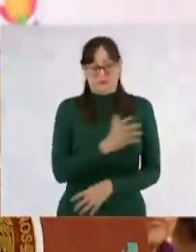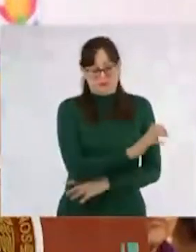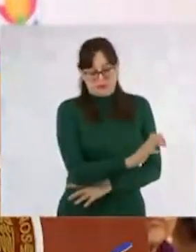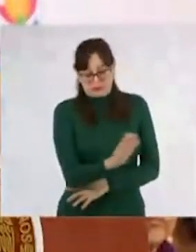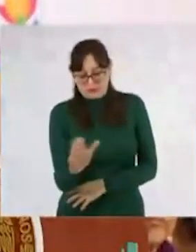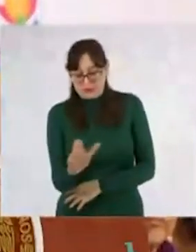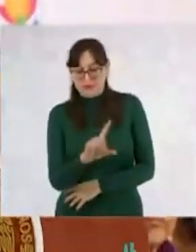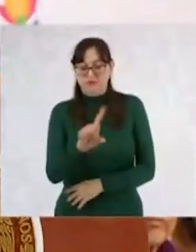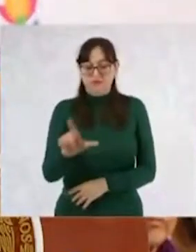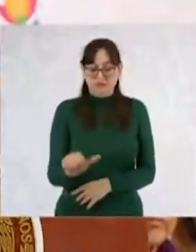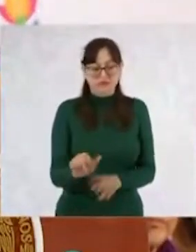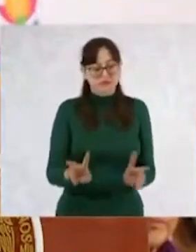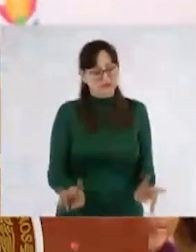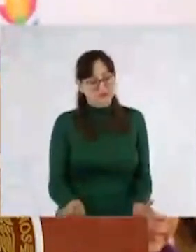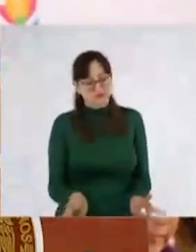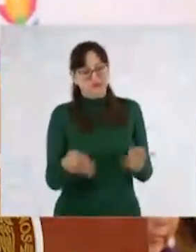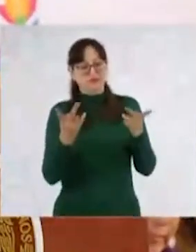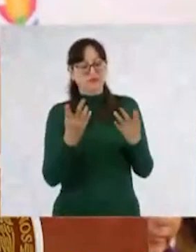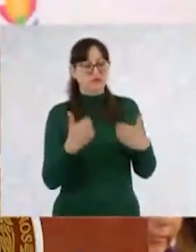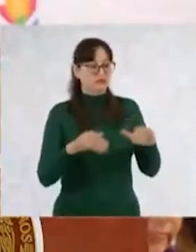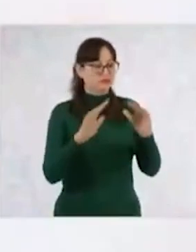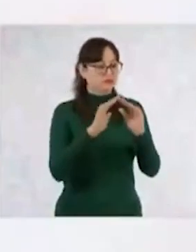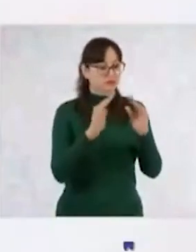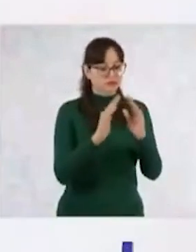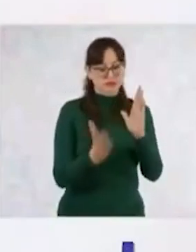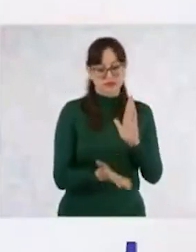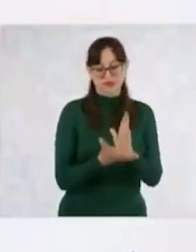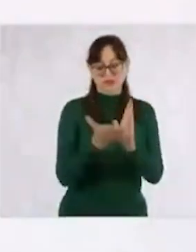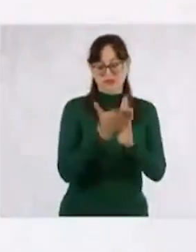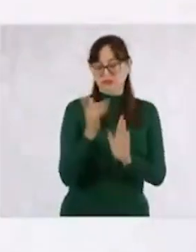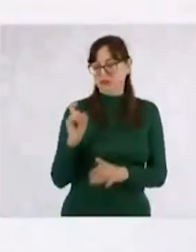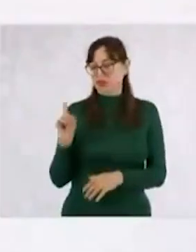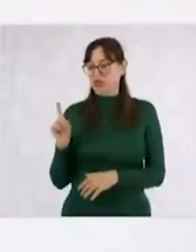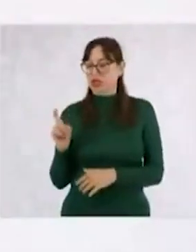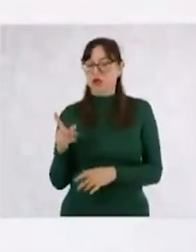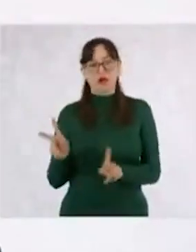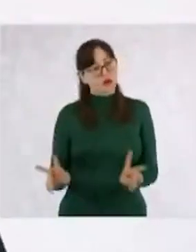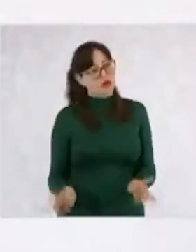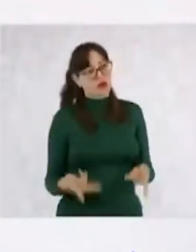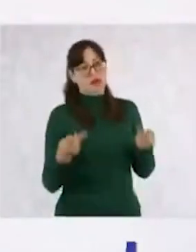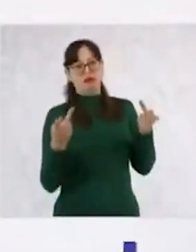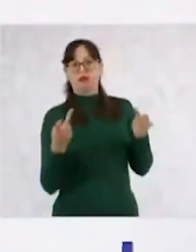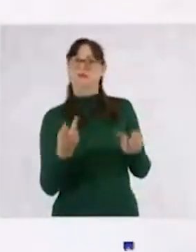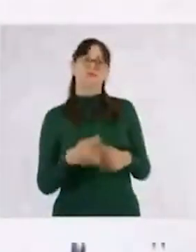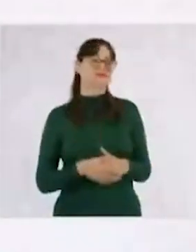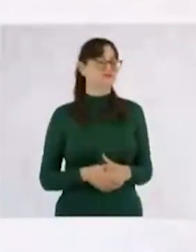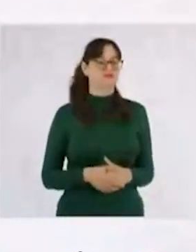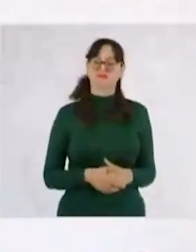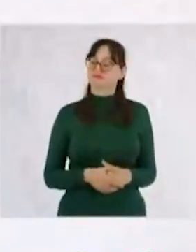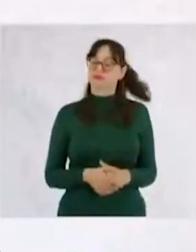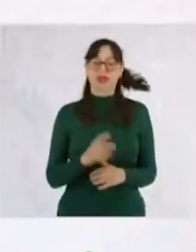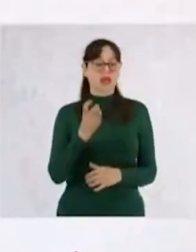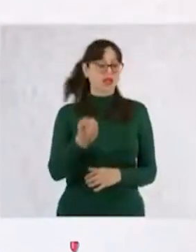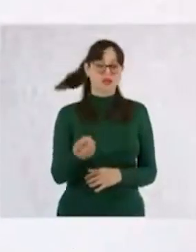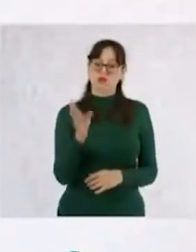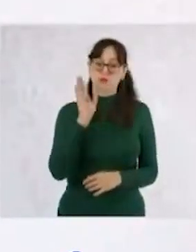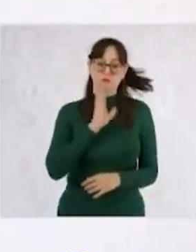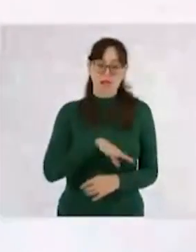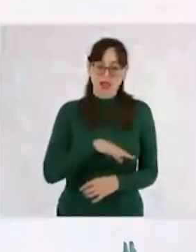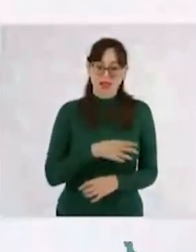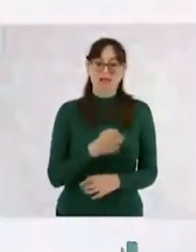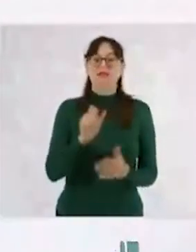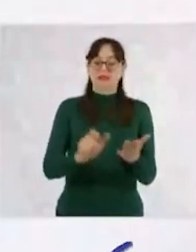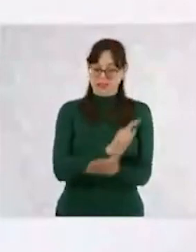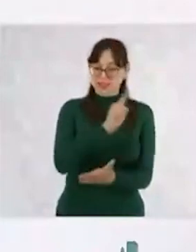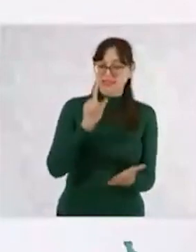realidad se cumplan estas amenazas que hace Donald Trump hacia nuestro país México tiene la capacidad para